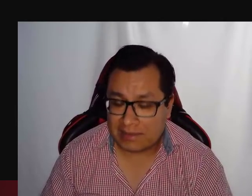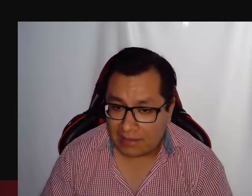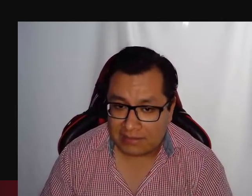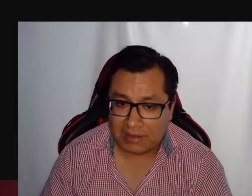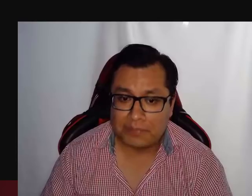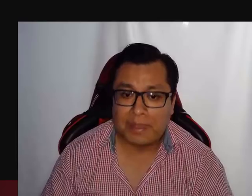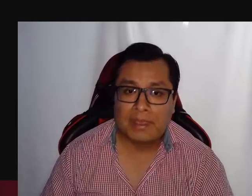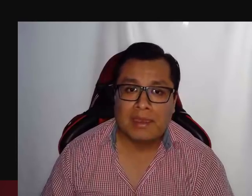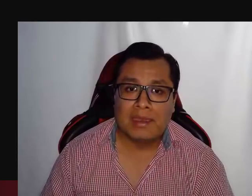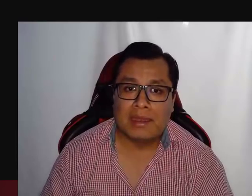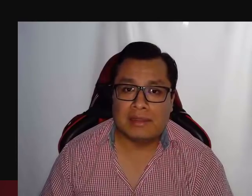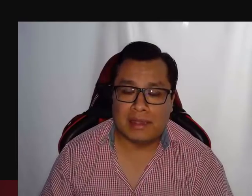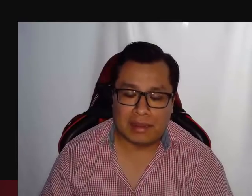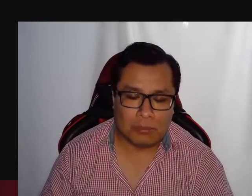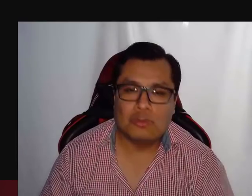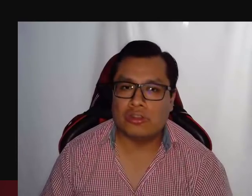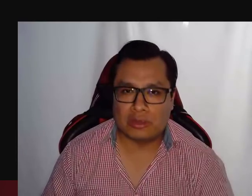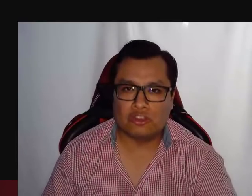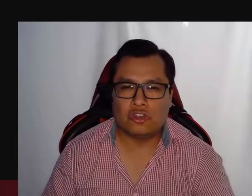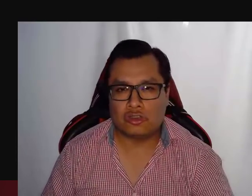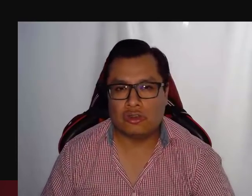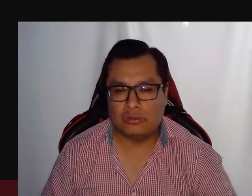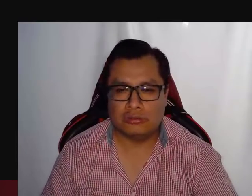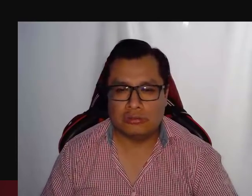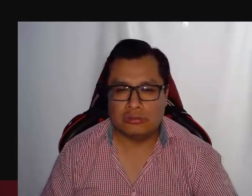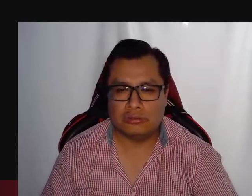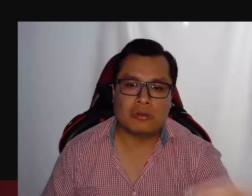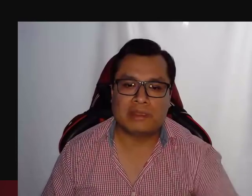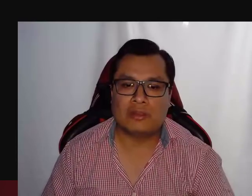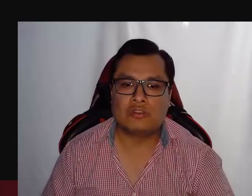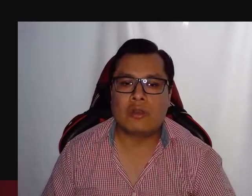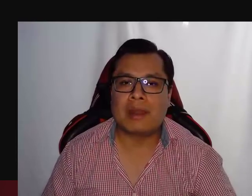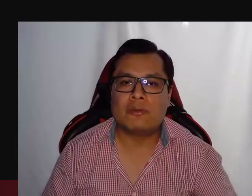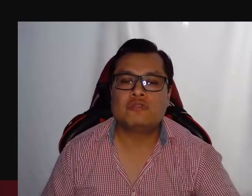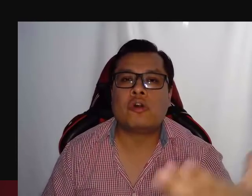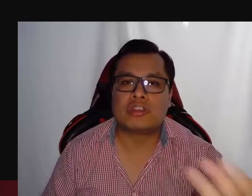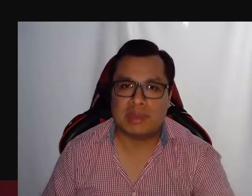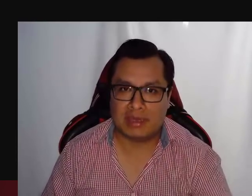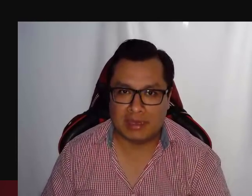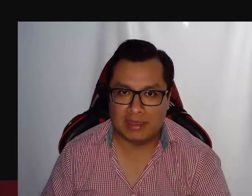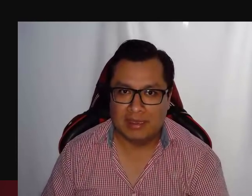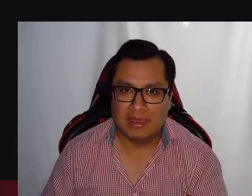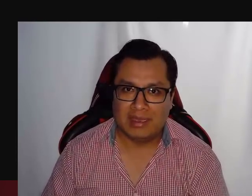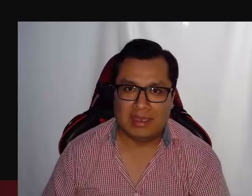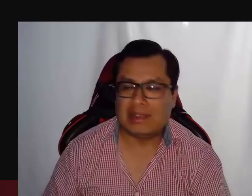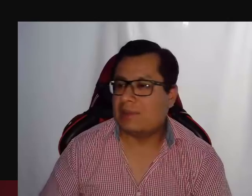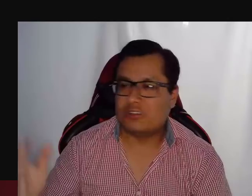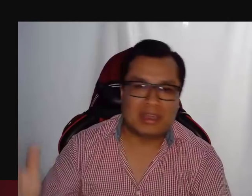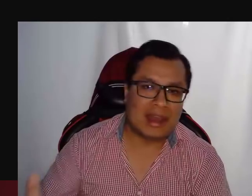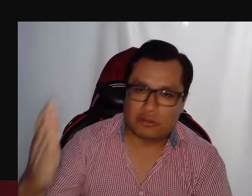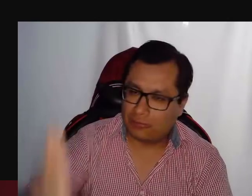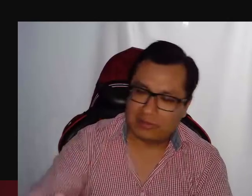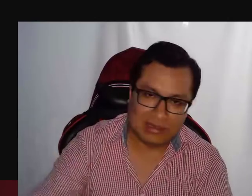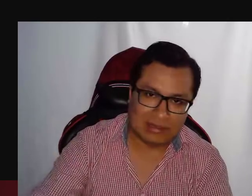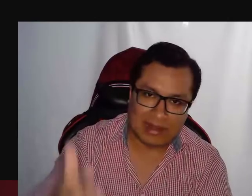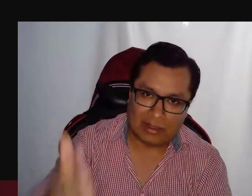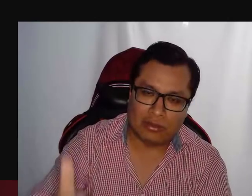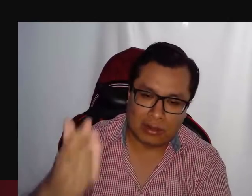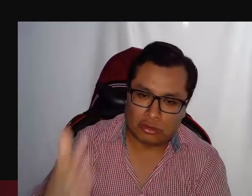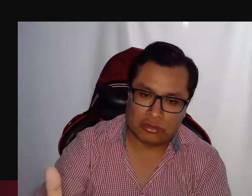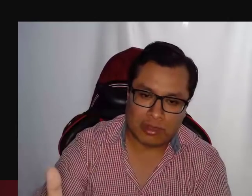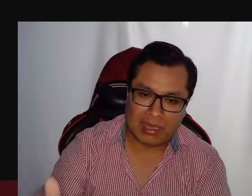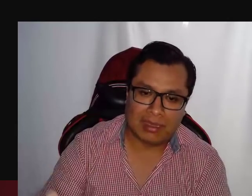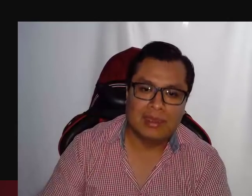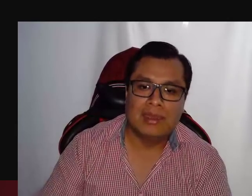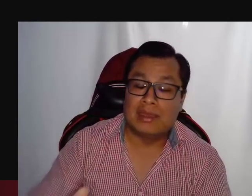sana distancia. Muchos de nosotros o muchos compañeros cobramos por cheque y tenemos que ir a las oficinas a